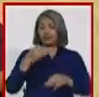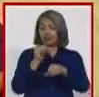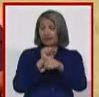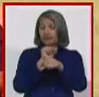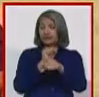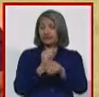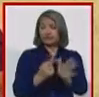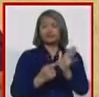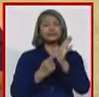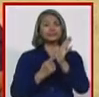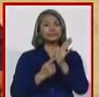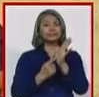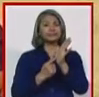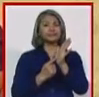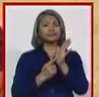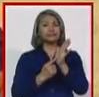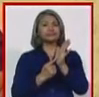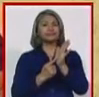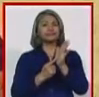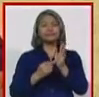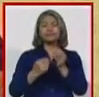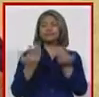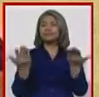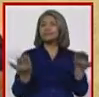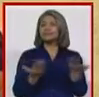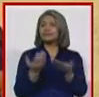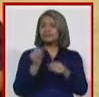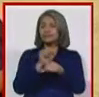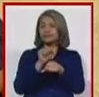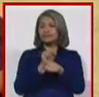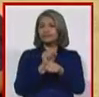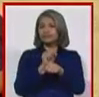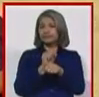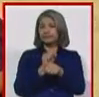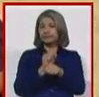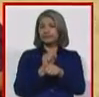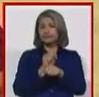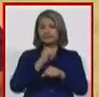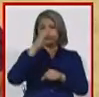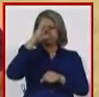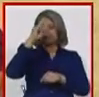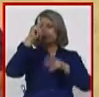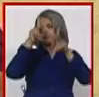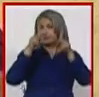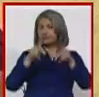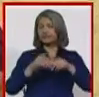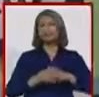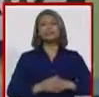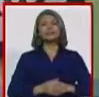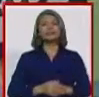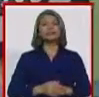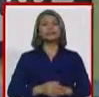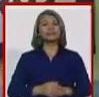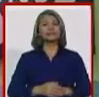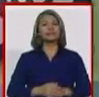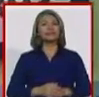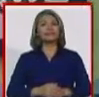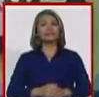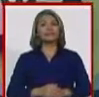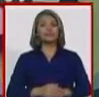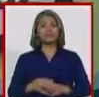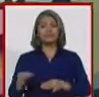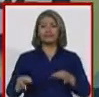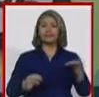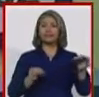es por trabajo tiene que demostrar y acreditar el vínculo laboral que posee este ciudadano y eso la única